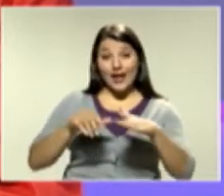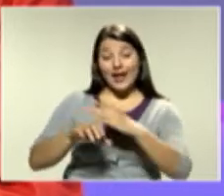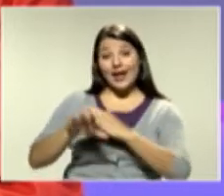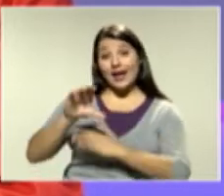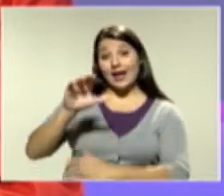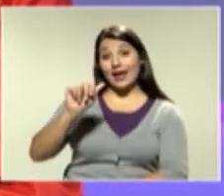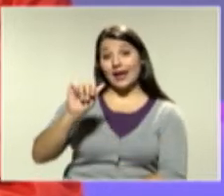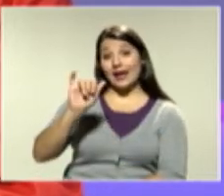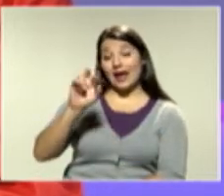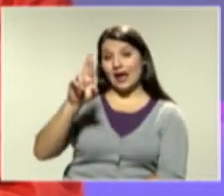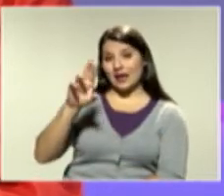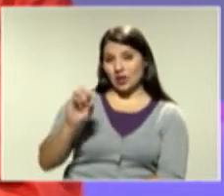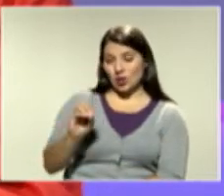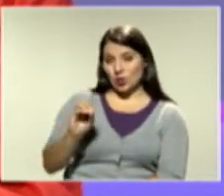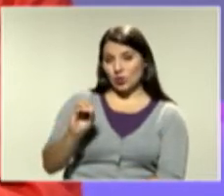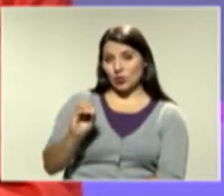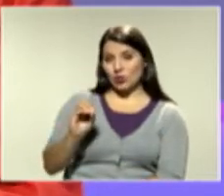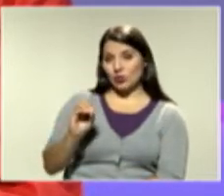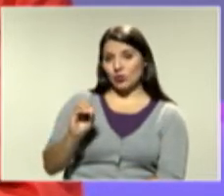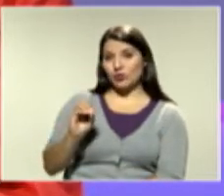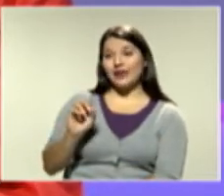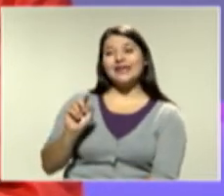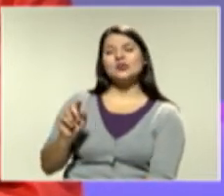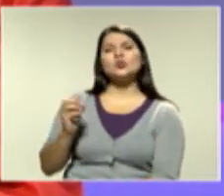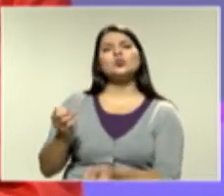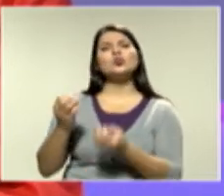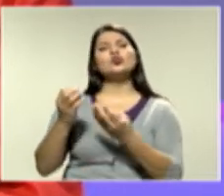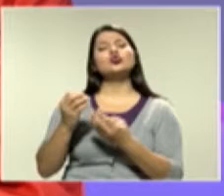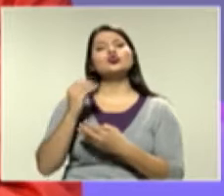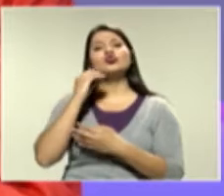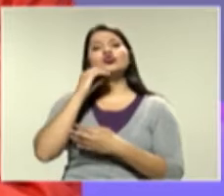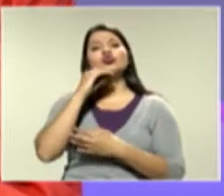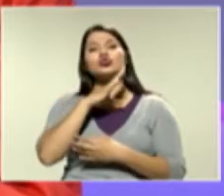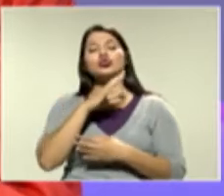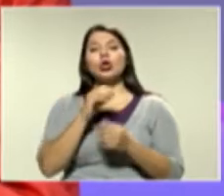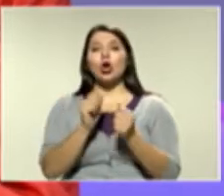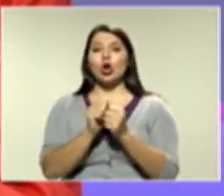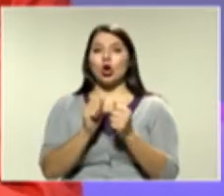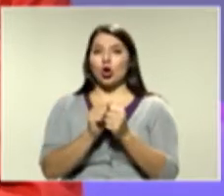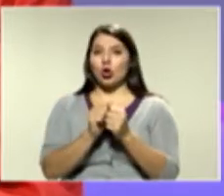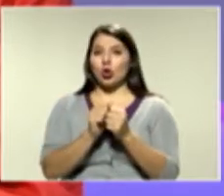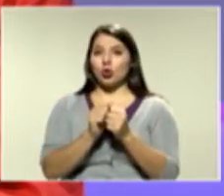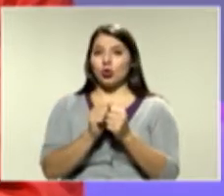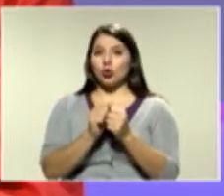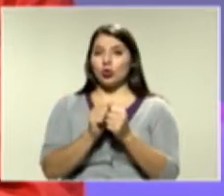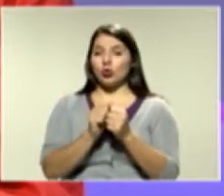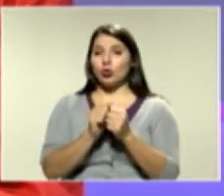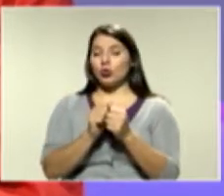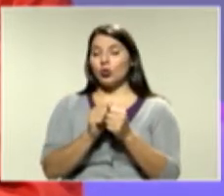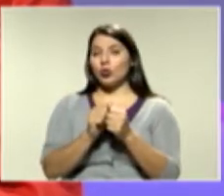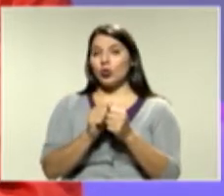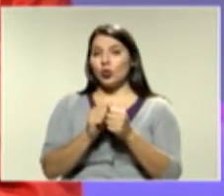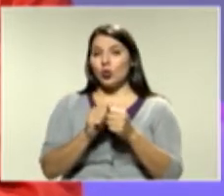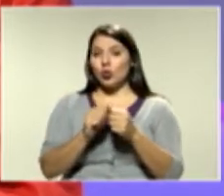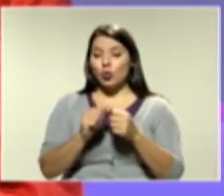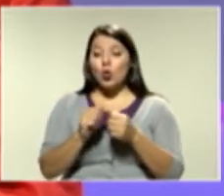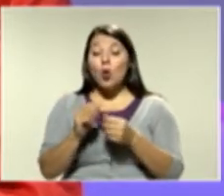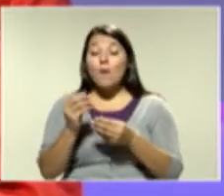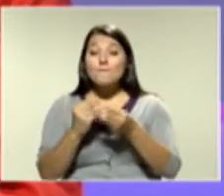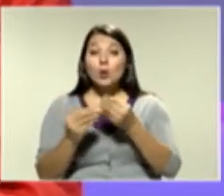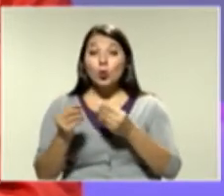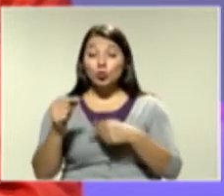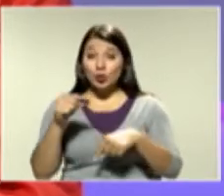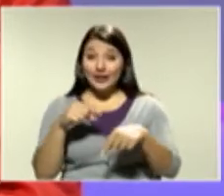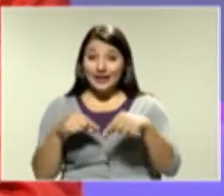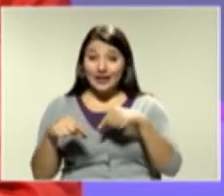Siquirres, estaban contaminados con ciertas concentraciones de un herbicida que se